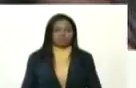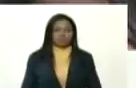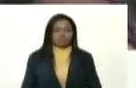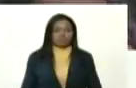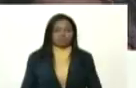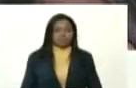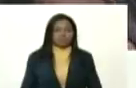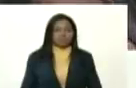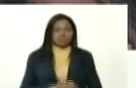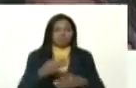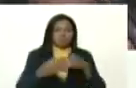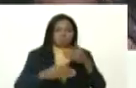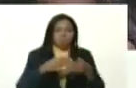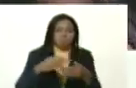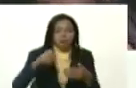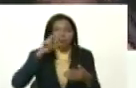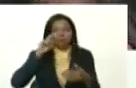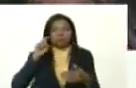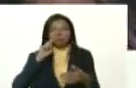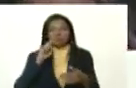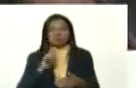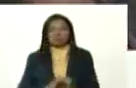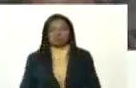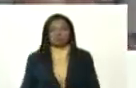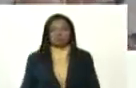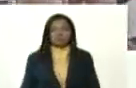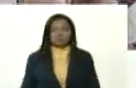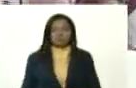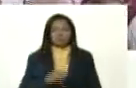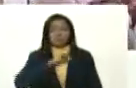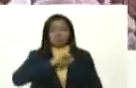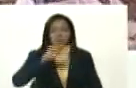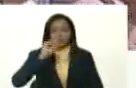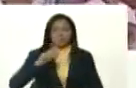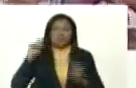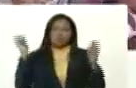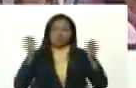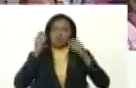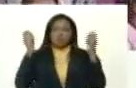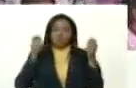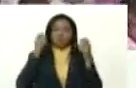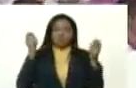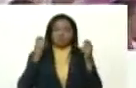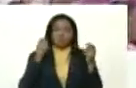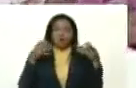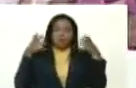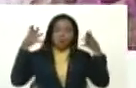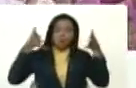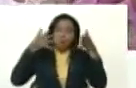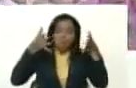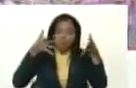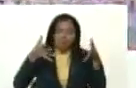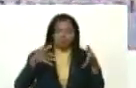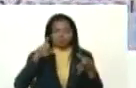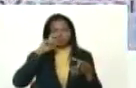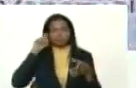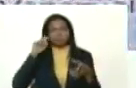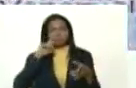en nuestro proceso de embarazo. Yo soy también promotor e instructor de parto